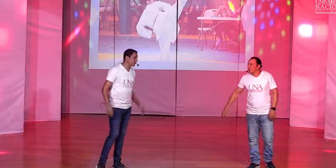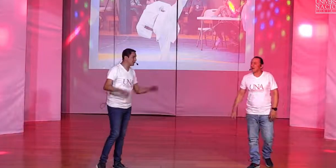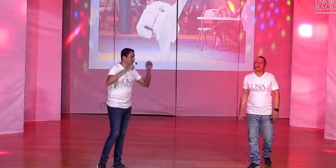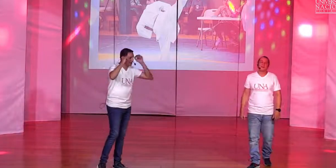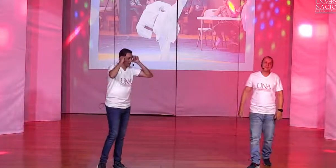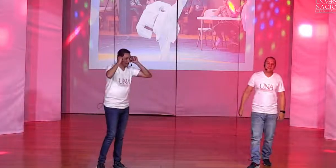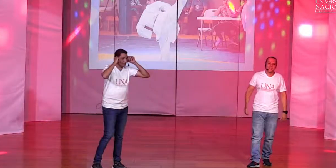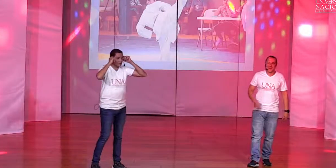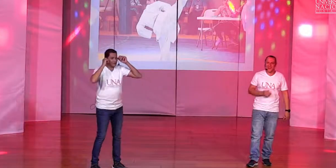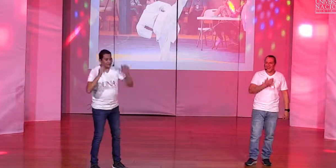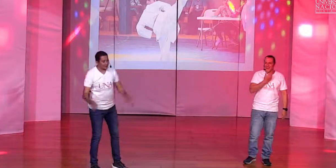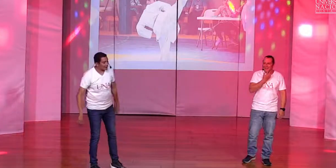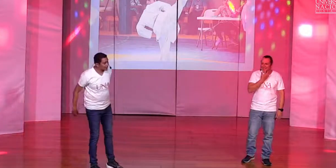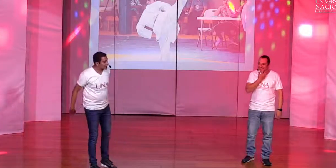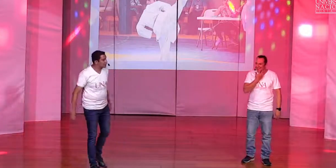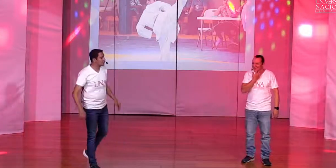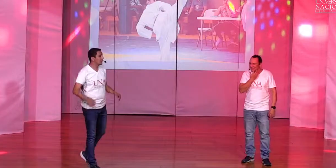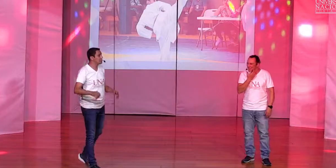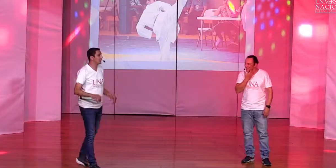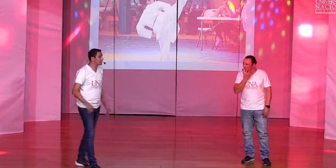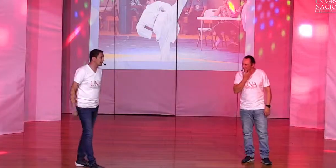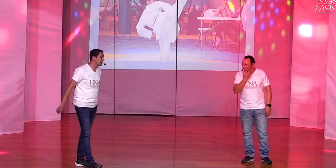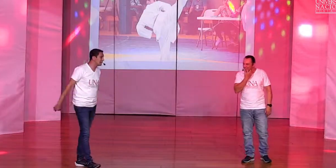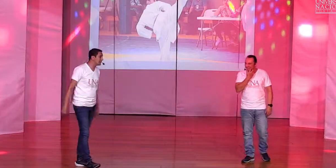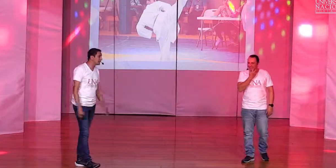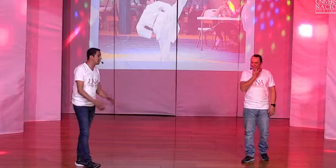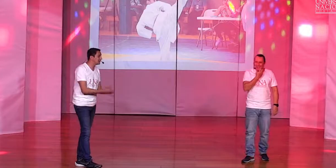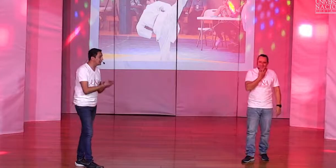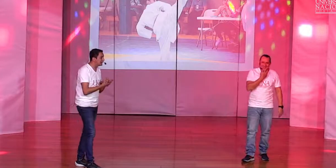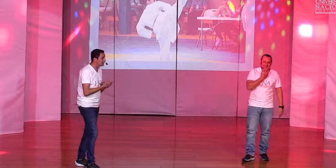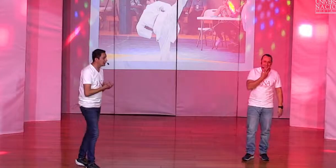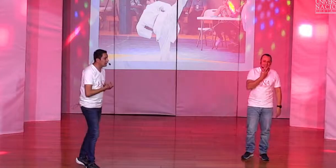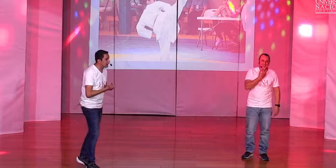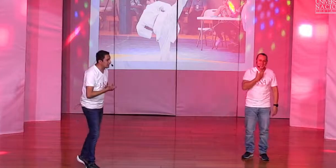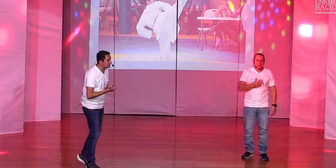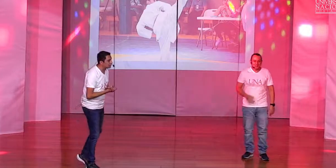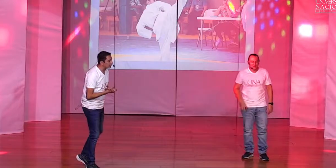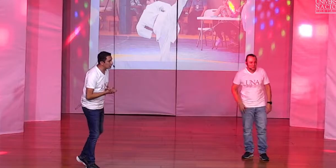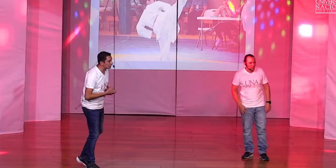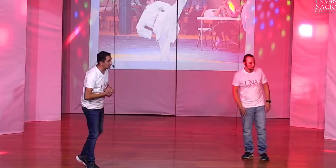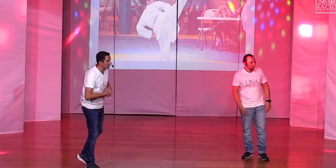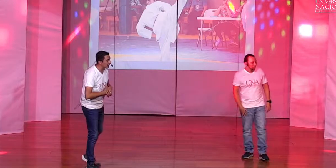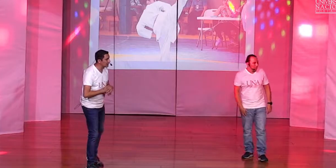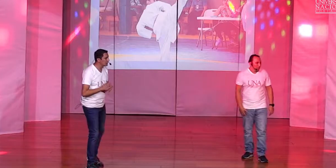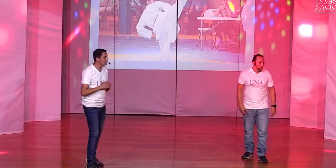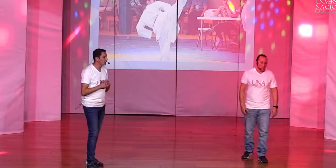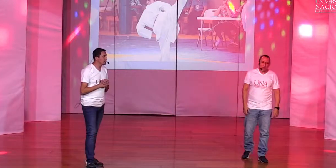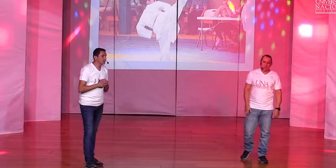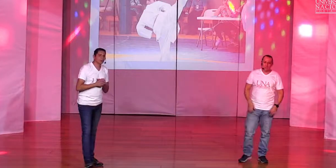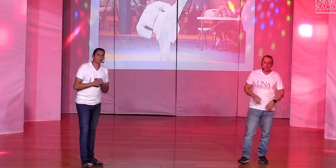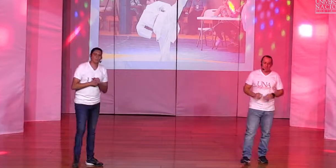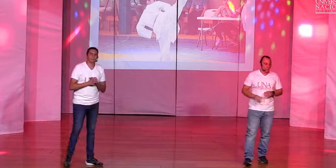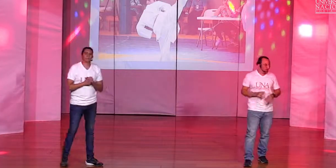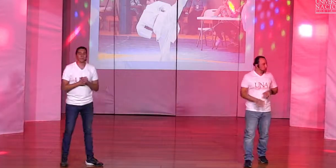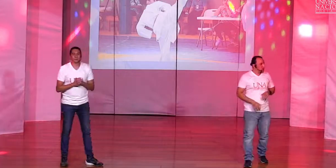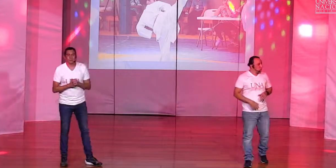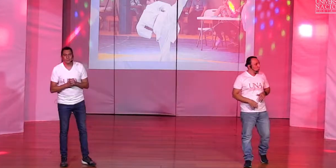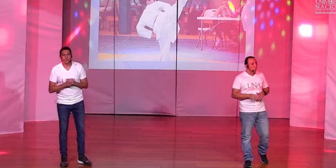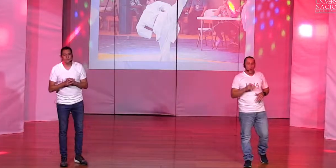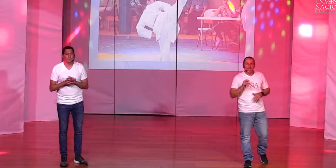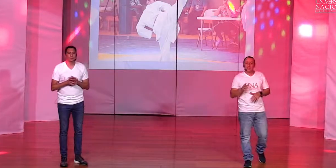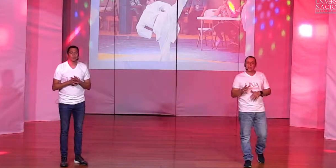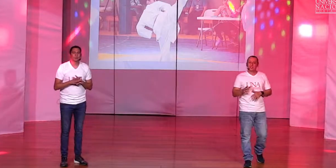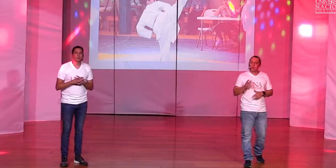tantas, pero no, bueno. No creo que tantas. Vamos a ver si Marlene tal vez nos puede ayudar. Ya tiene ahí el micrófono, puede hablar. Pónganos ahí en el chat.